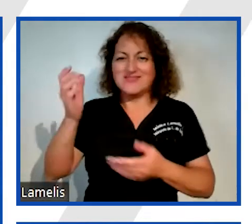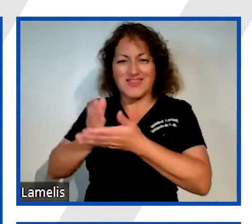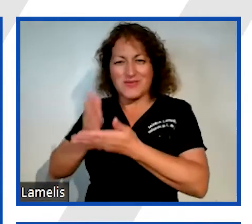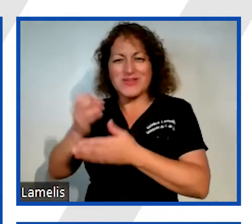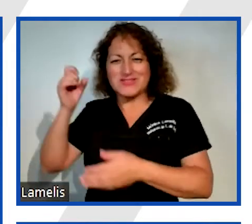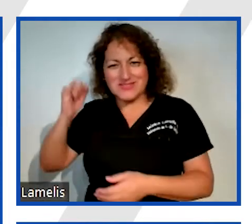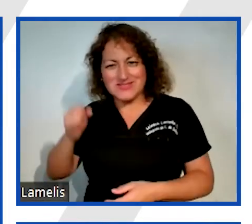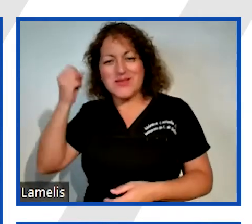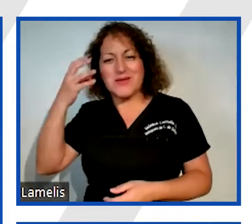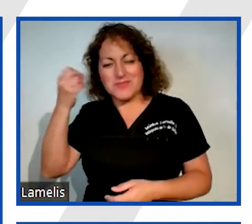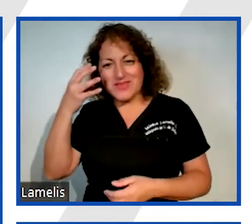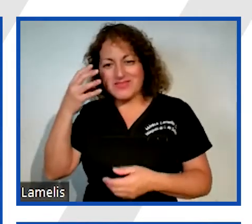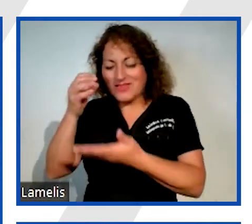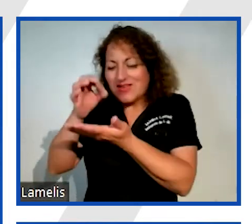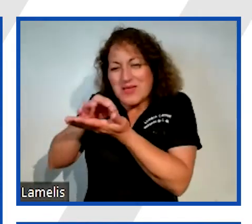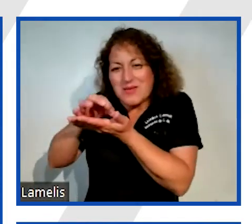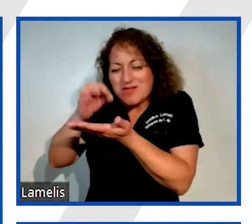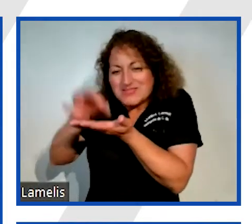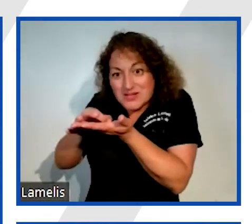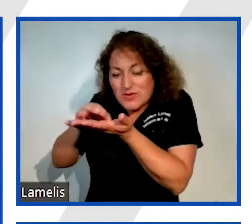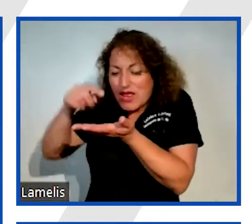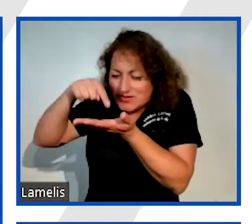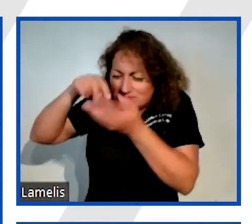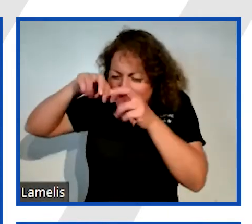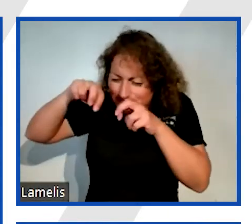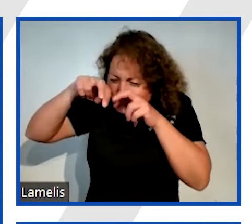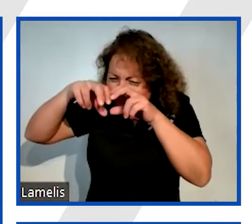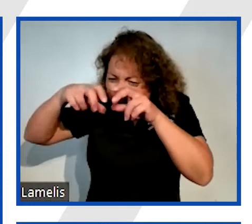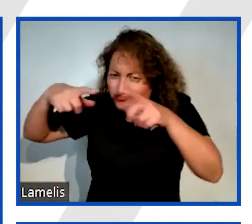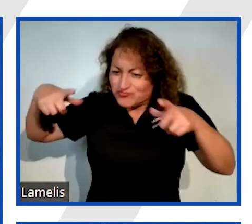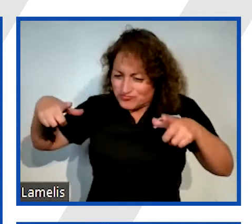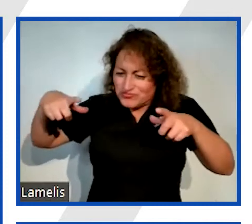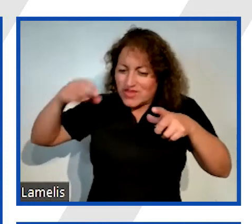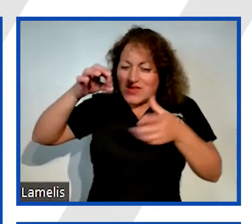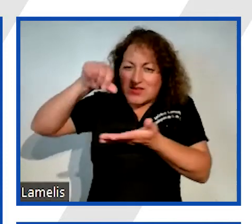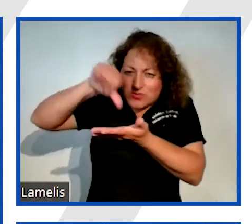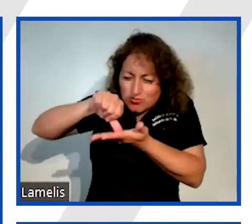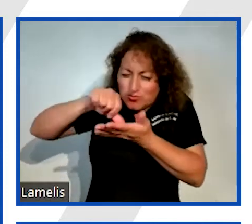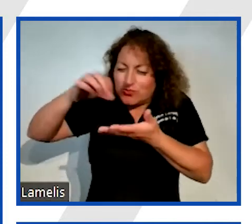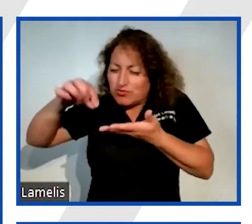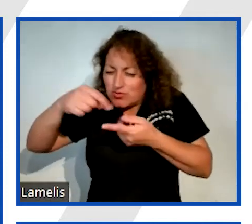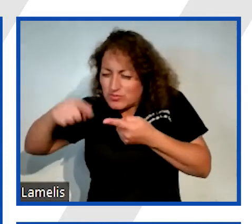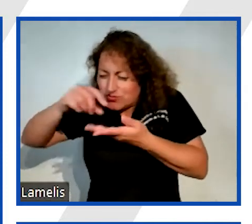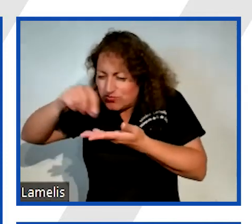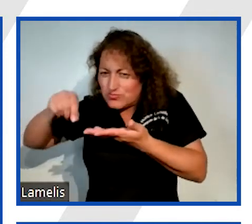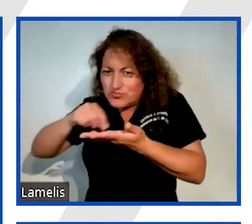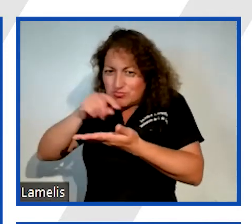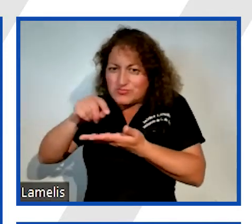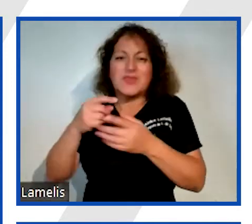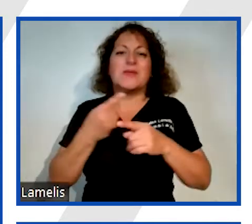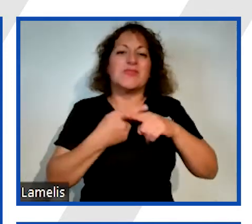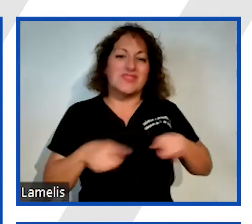negra la fotocopia y vida hay que identificarla bueno y la otra célula la provocación tarada fácil porque no tenía ninguna forma cierto no tenían